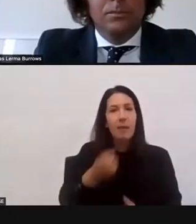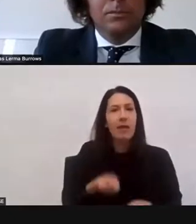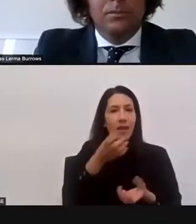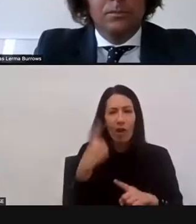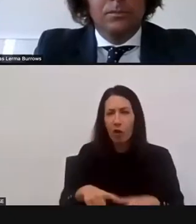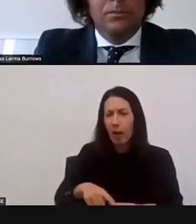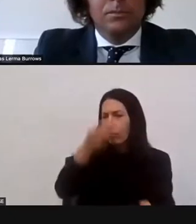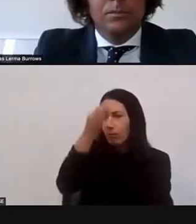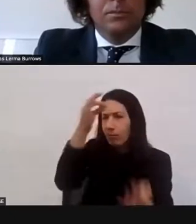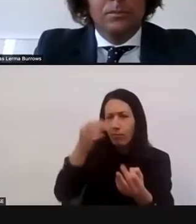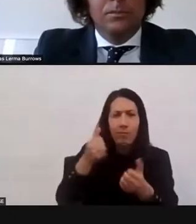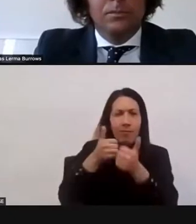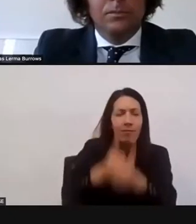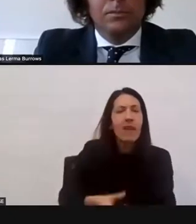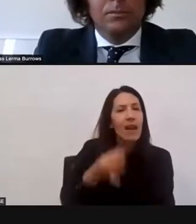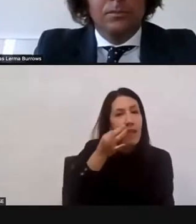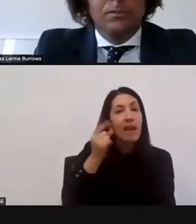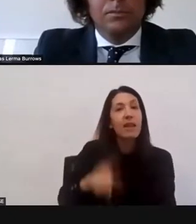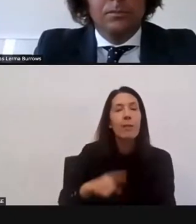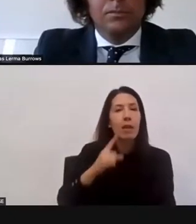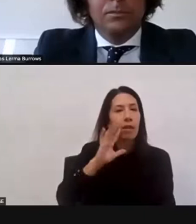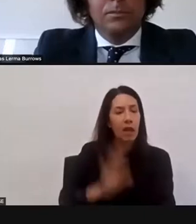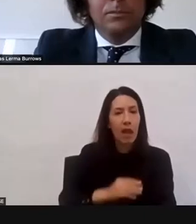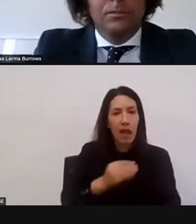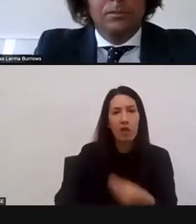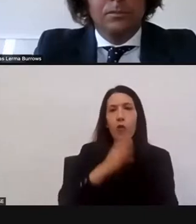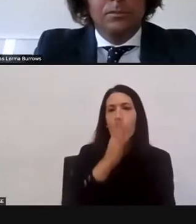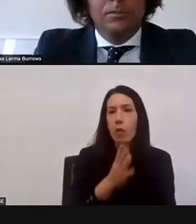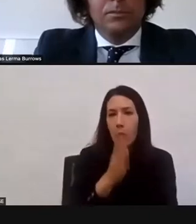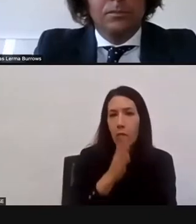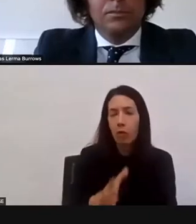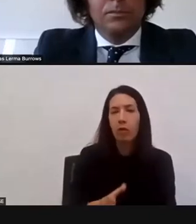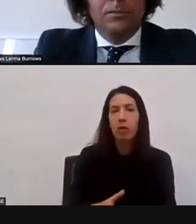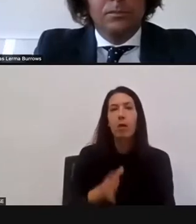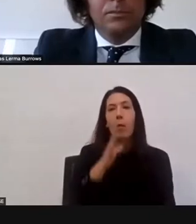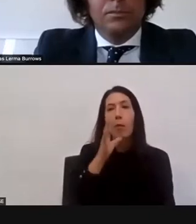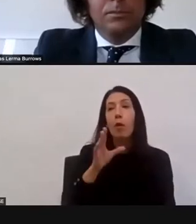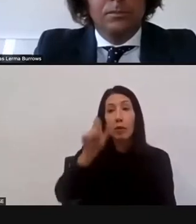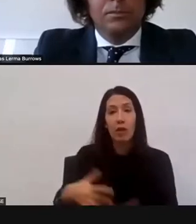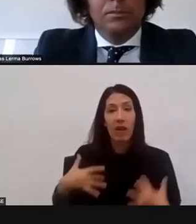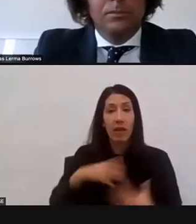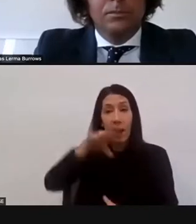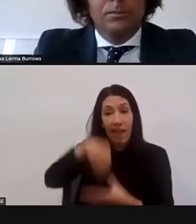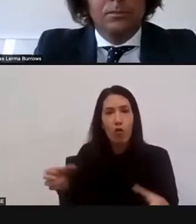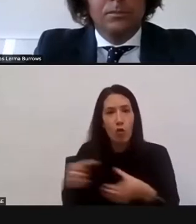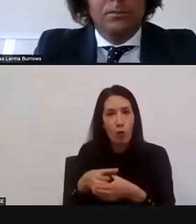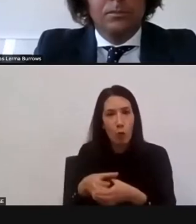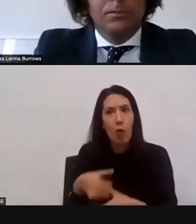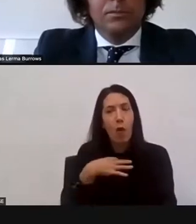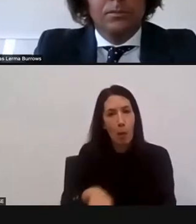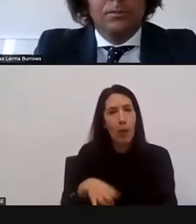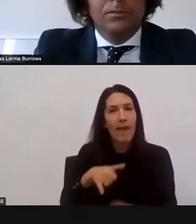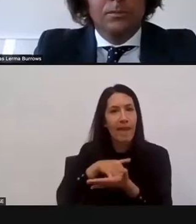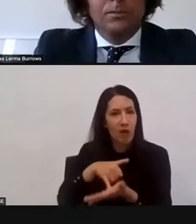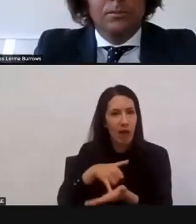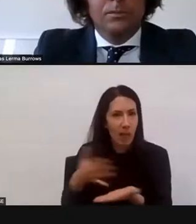exactas posibles, la aparente gratuidad de los actos violentos, la pertenencia de la víctima a un grupo potencialmente vulnerable, en